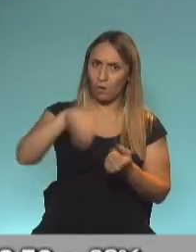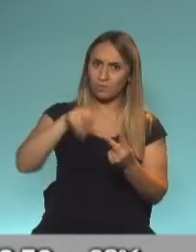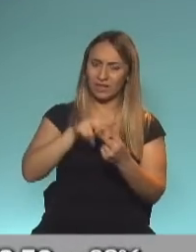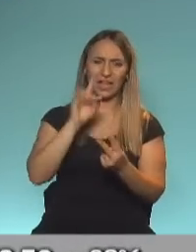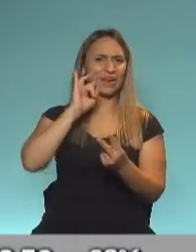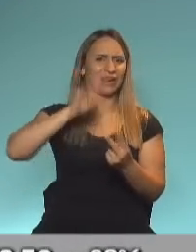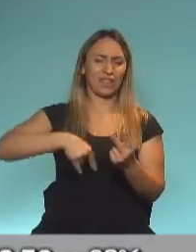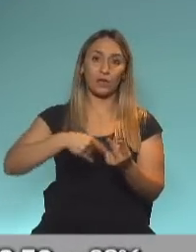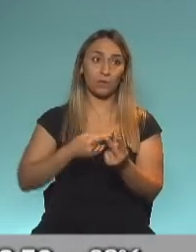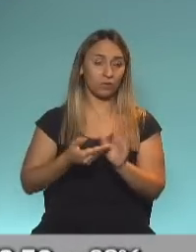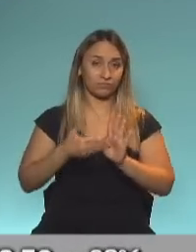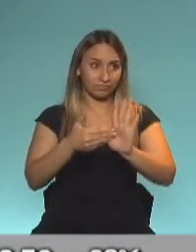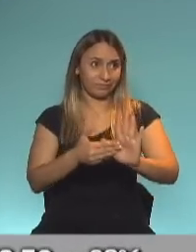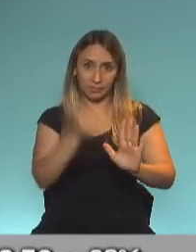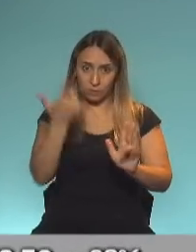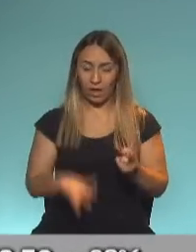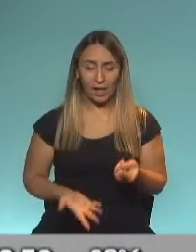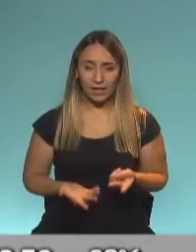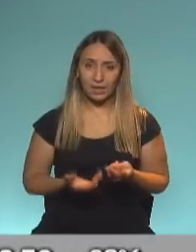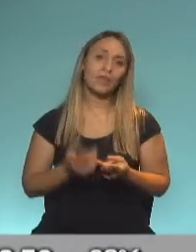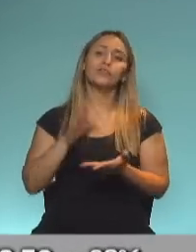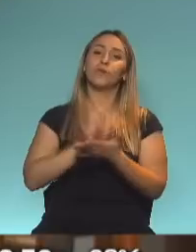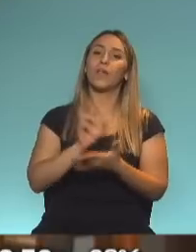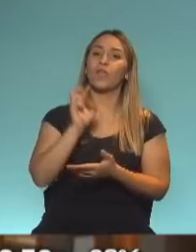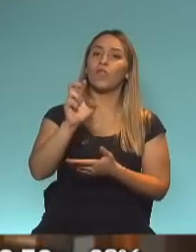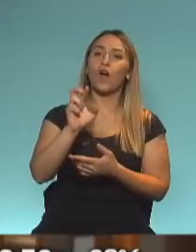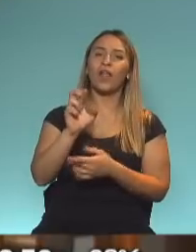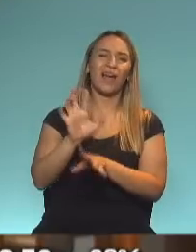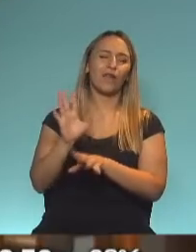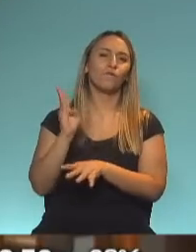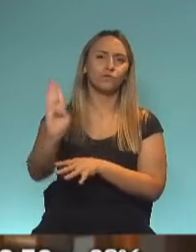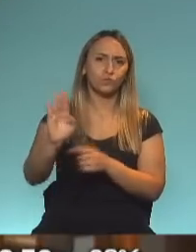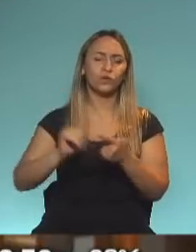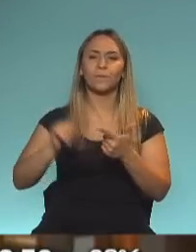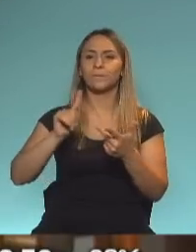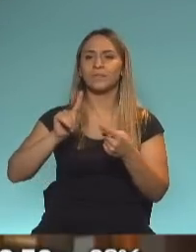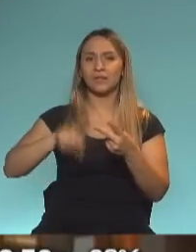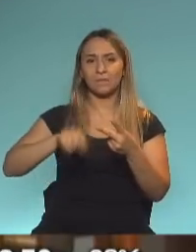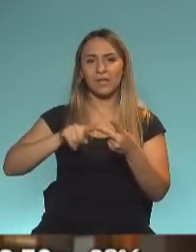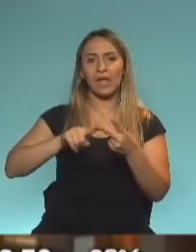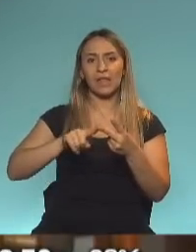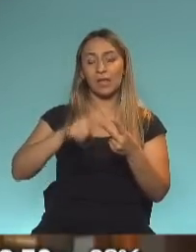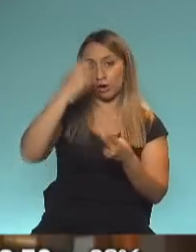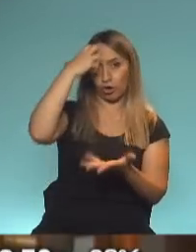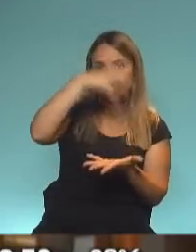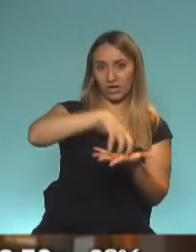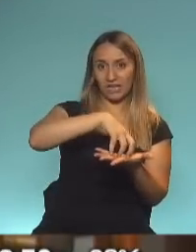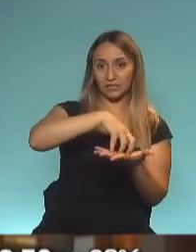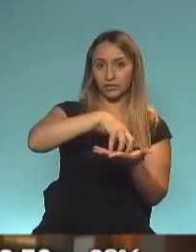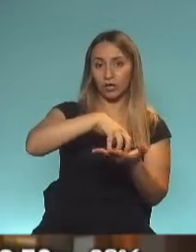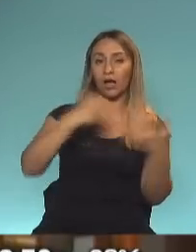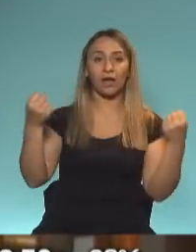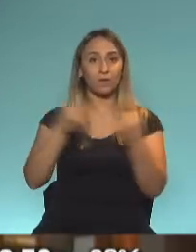sin fundamentos que el dólar futuro y el del acuerdo firmado por el Congreso o avalado por